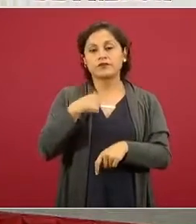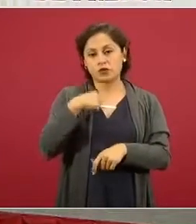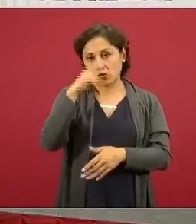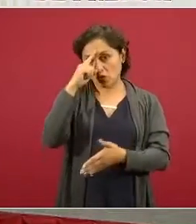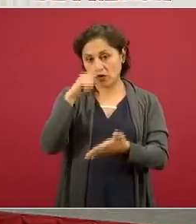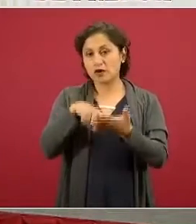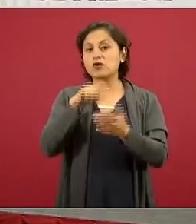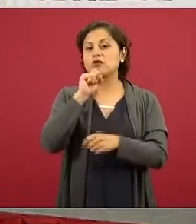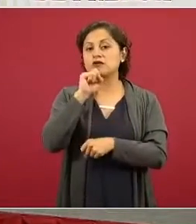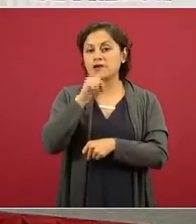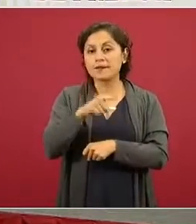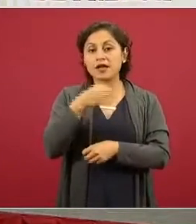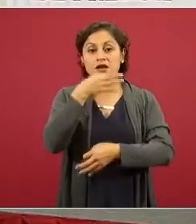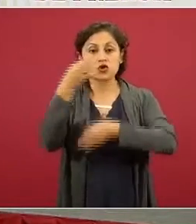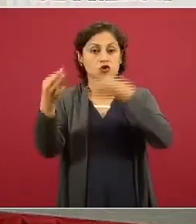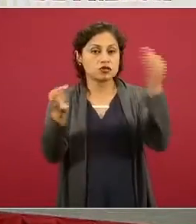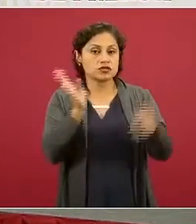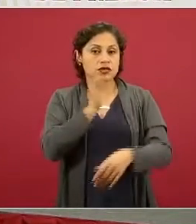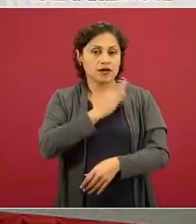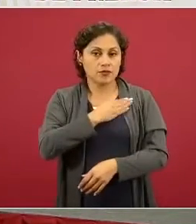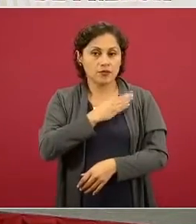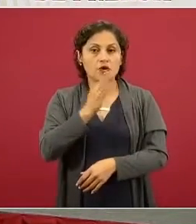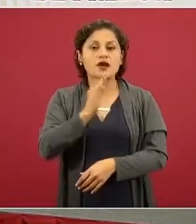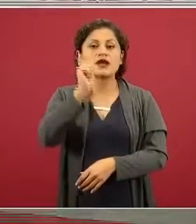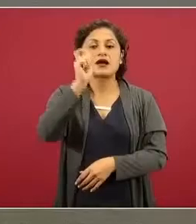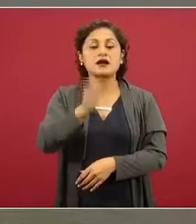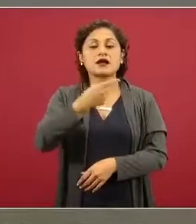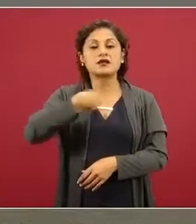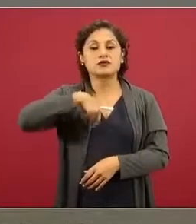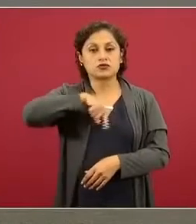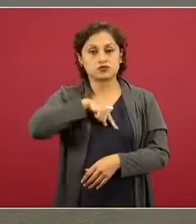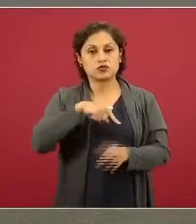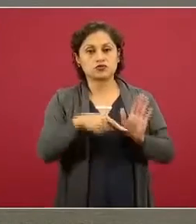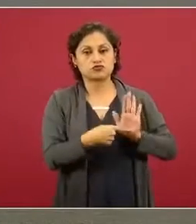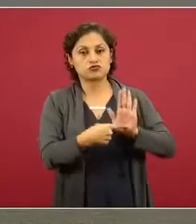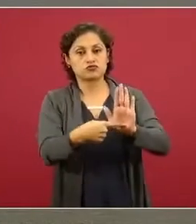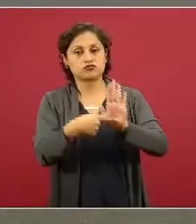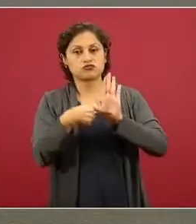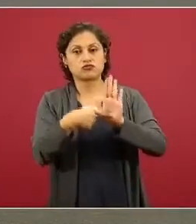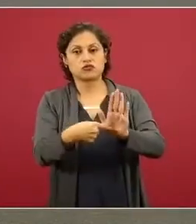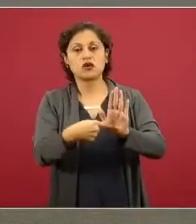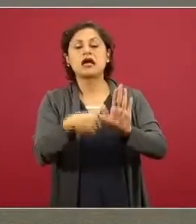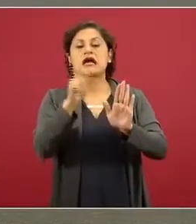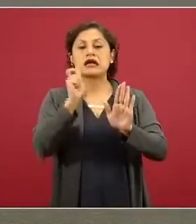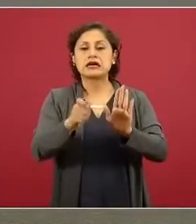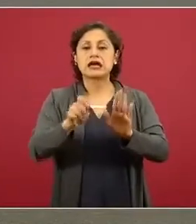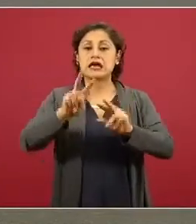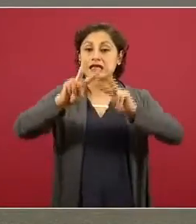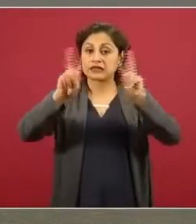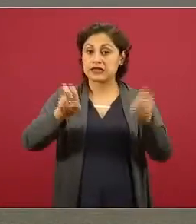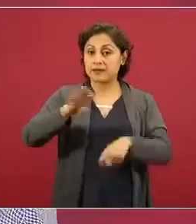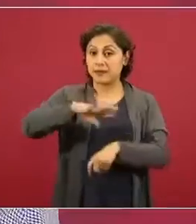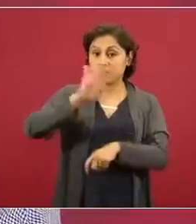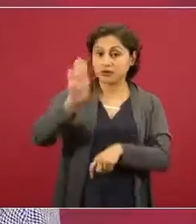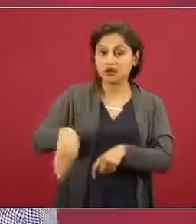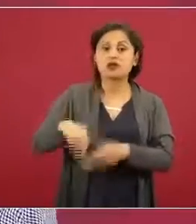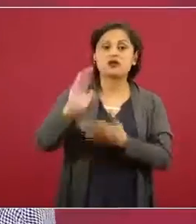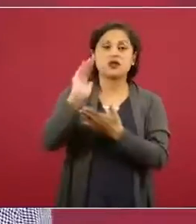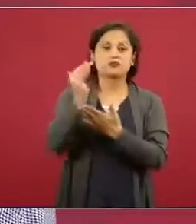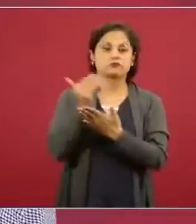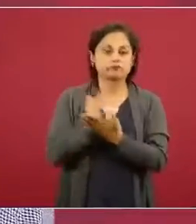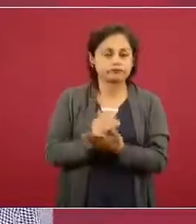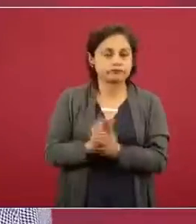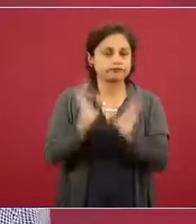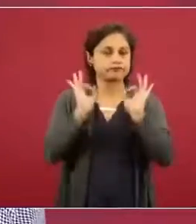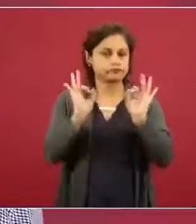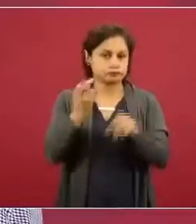estamos presentando todas las curvas, como dijo su compañero, en descenso de mortalidad, algunos estados donde hemos tenido